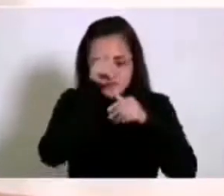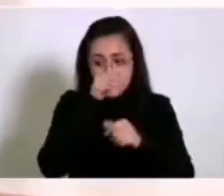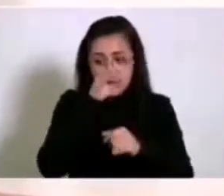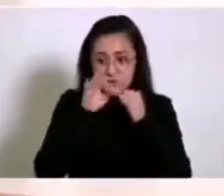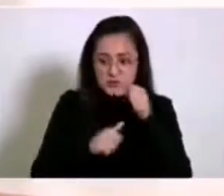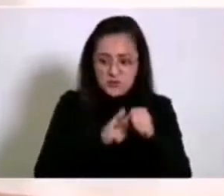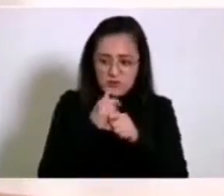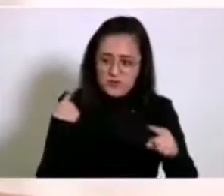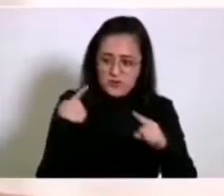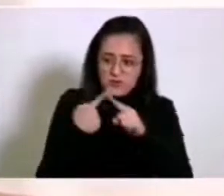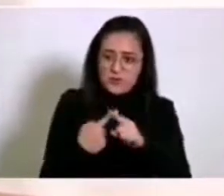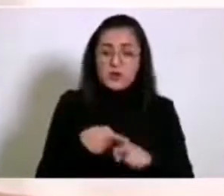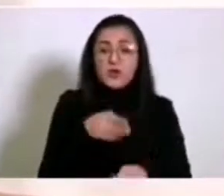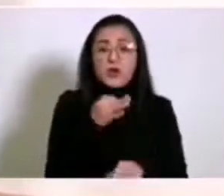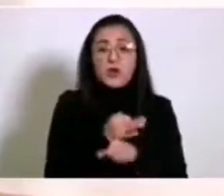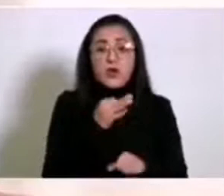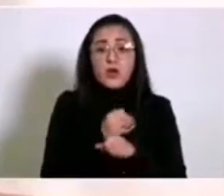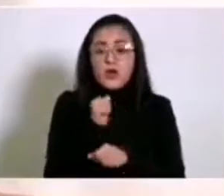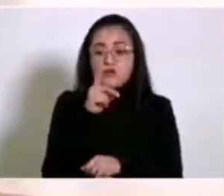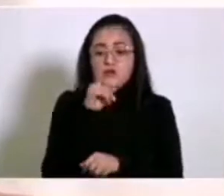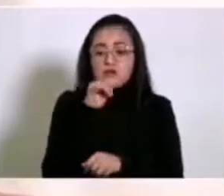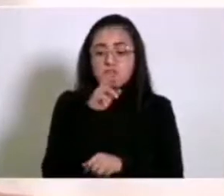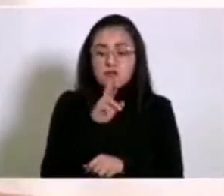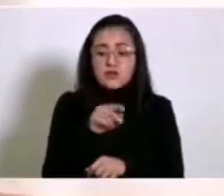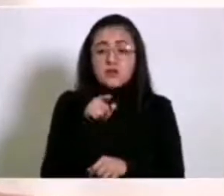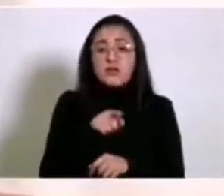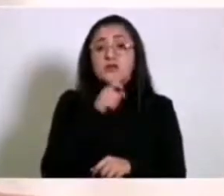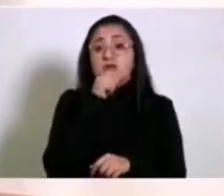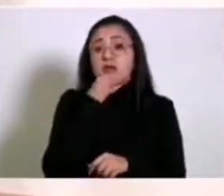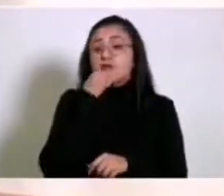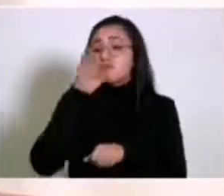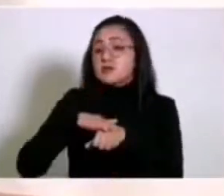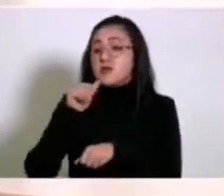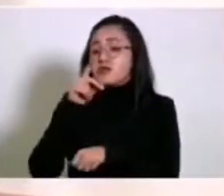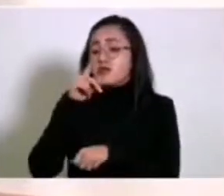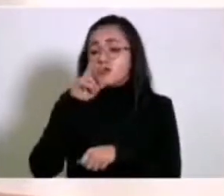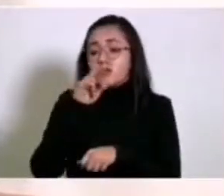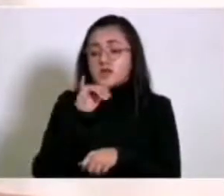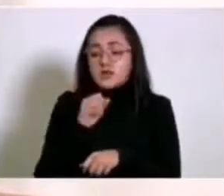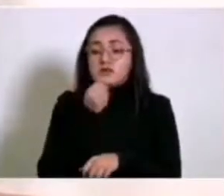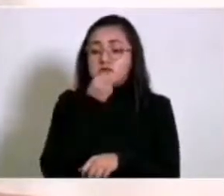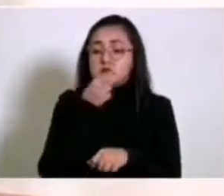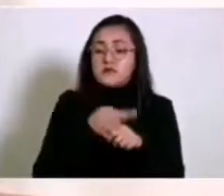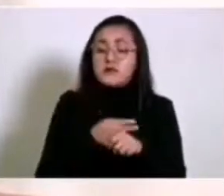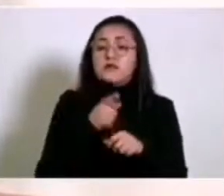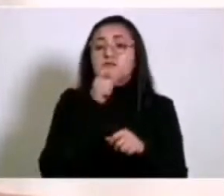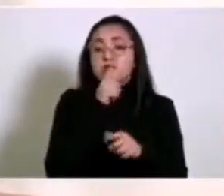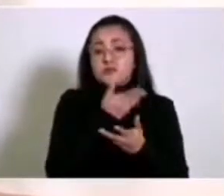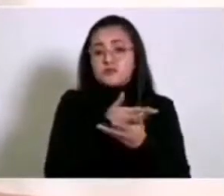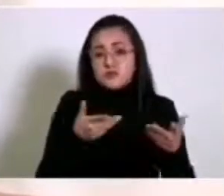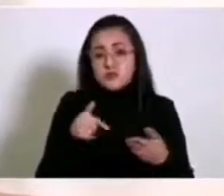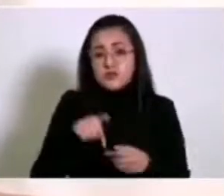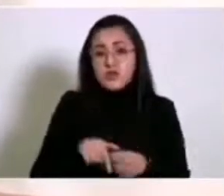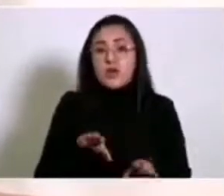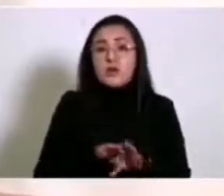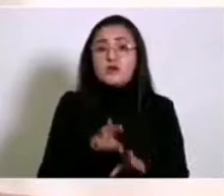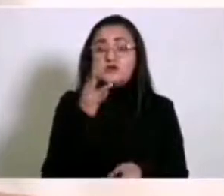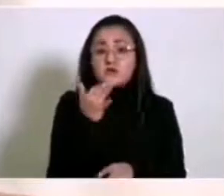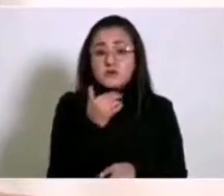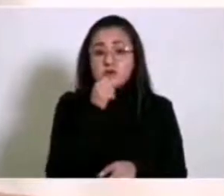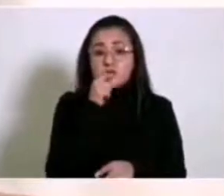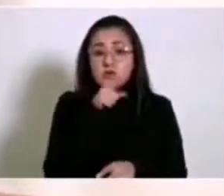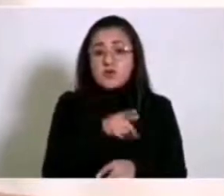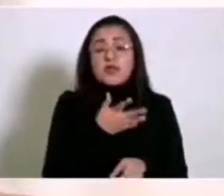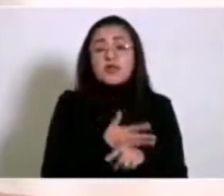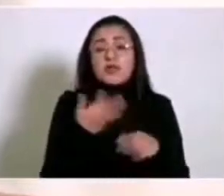últimos años el auditor externo notificó al auto en teoría superior del estado de puebla y a la secretara de la función pública el listado de 50 de ellos